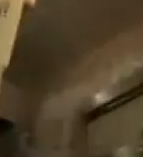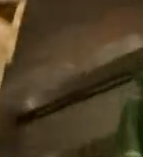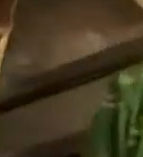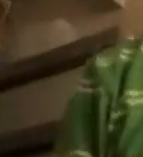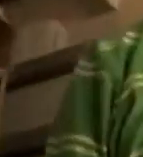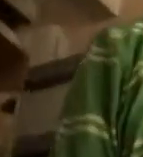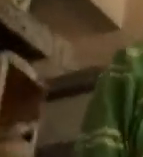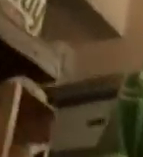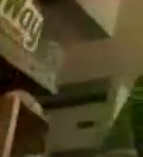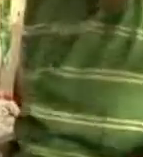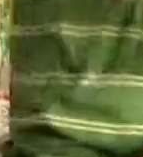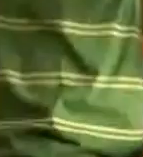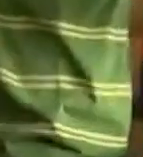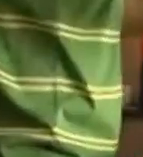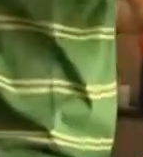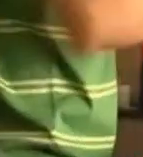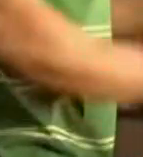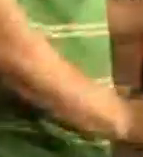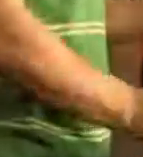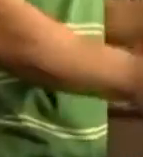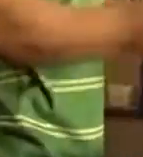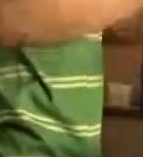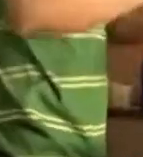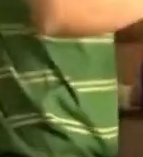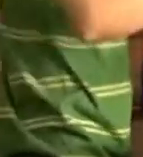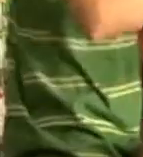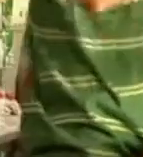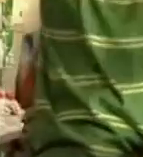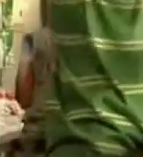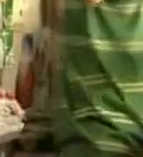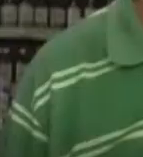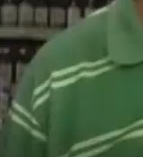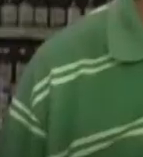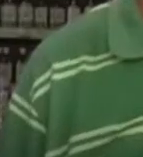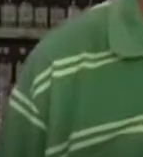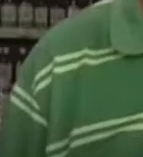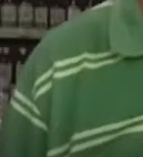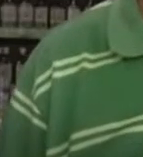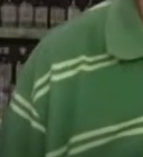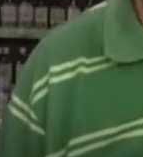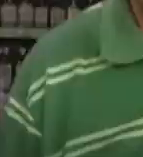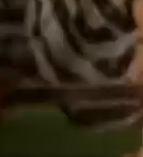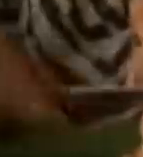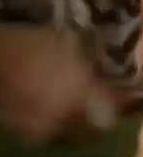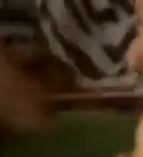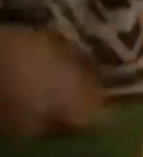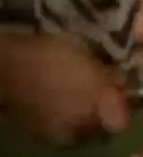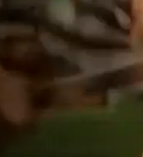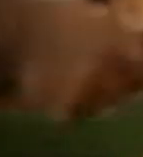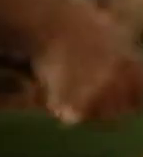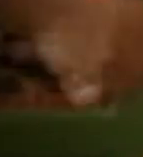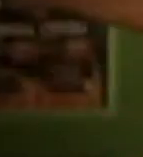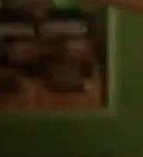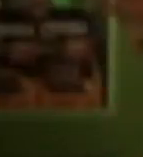conseguimos un prestamito ahí. Nos fuimos trabajando, comprando mercancía y aumentando el negocio.